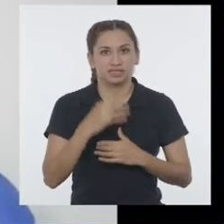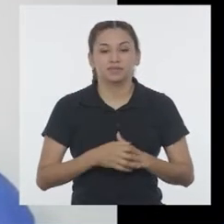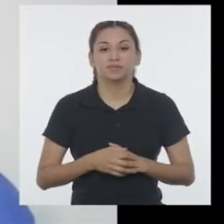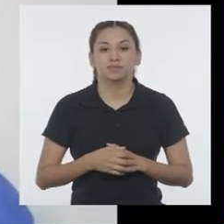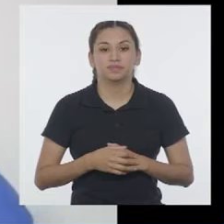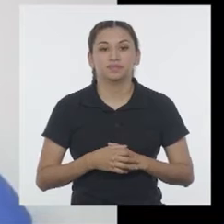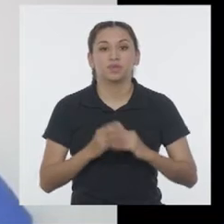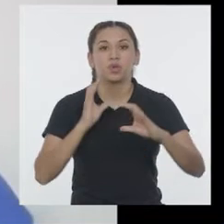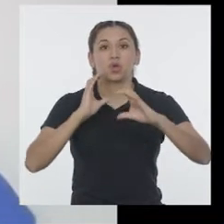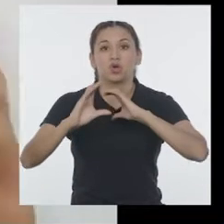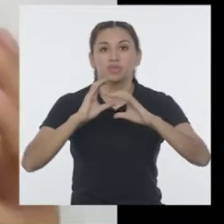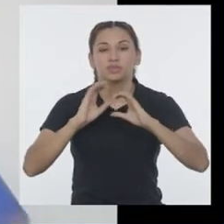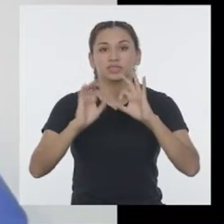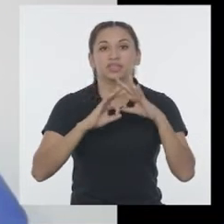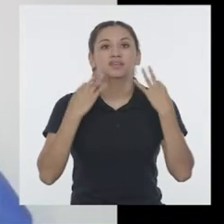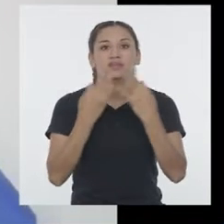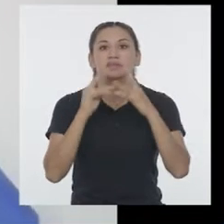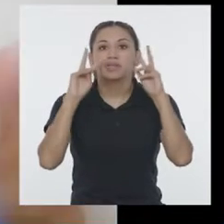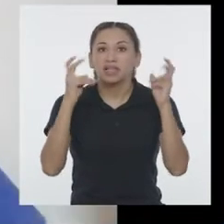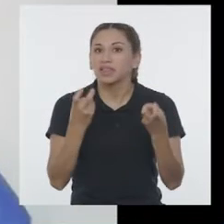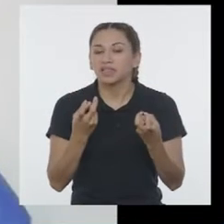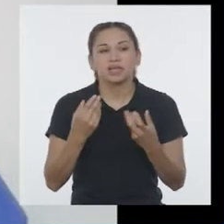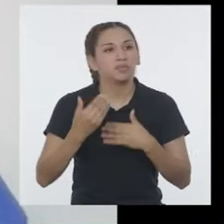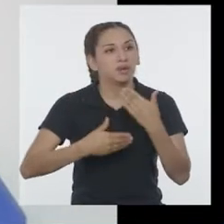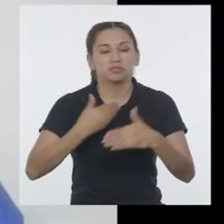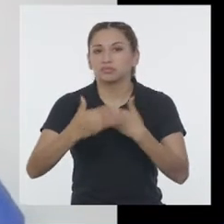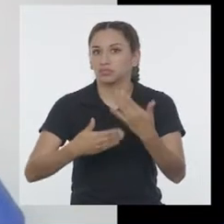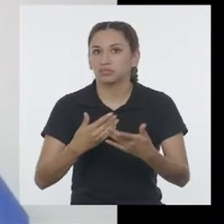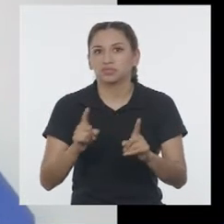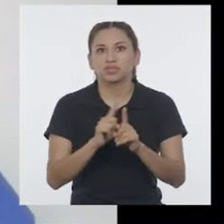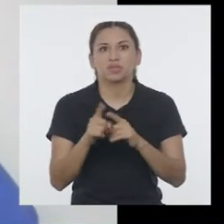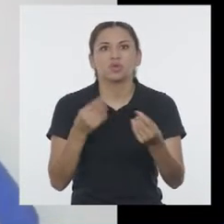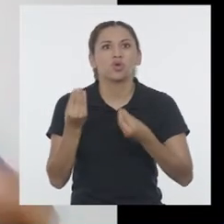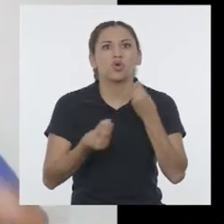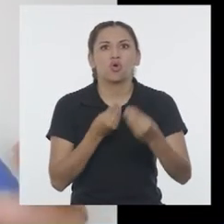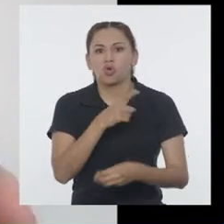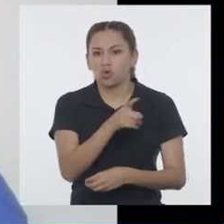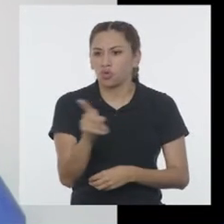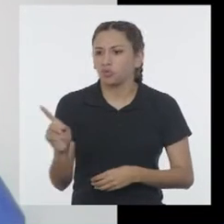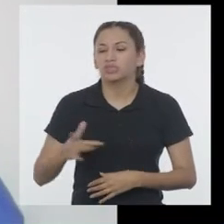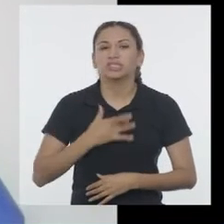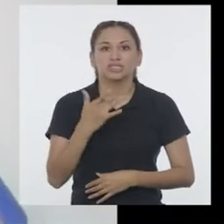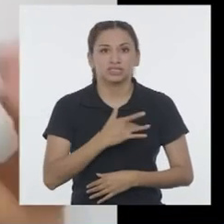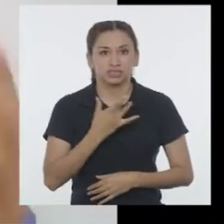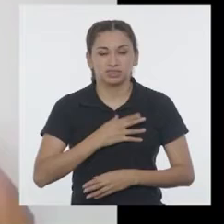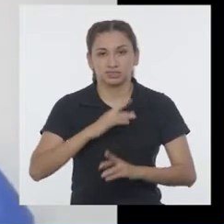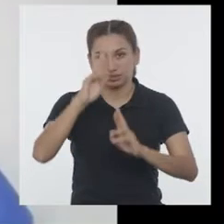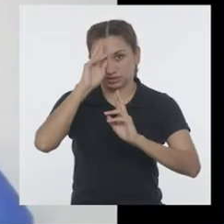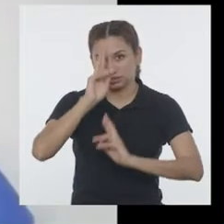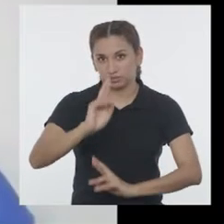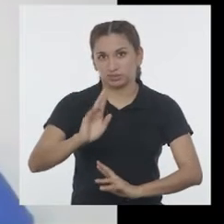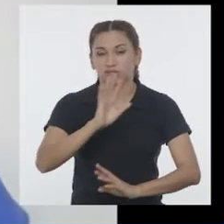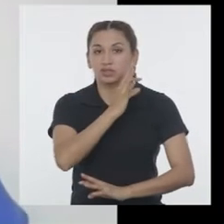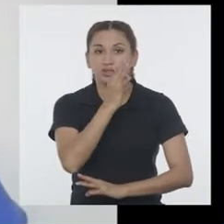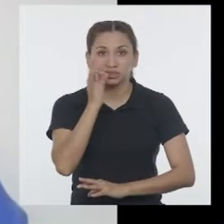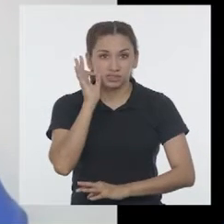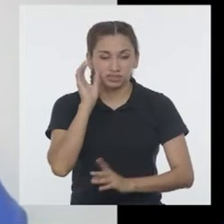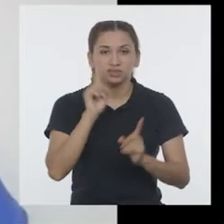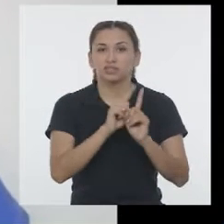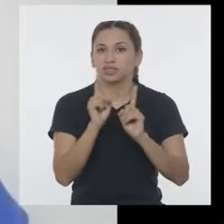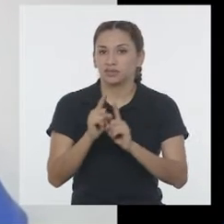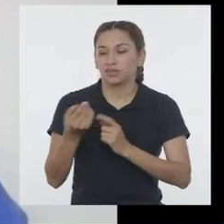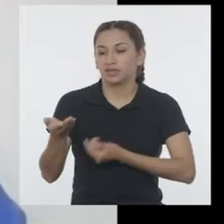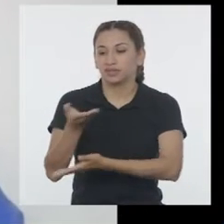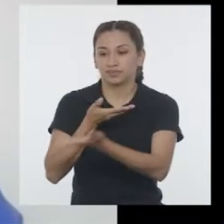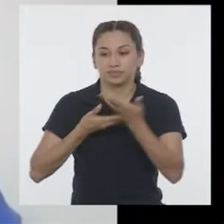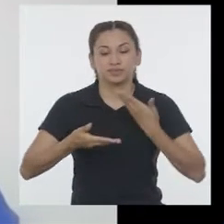general. Conversar en familia sobre temas cotidianos y sobre cómo se están sintiendo, respetando los silencios y